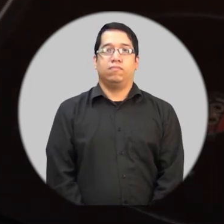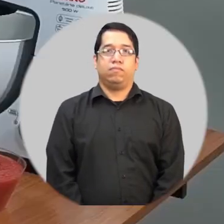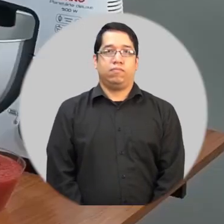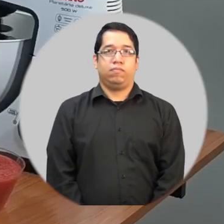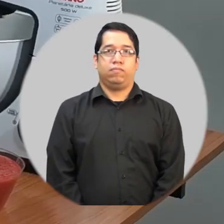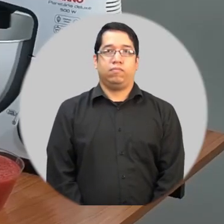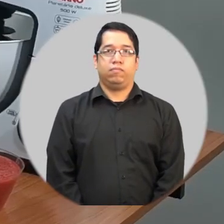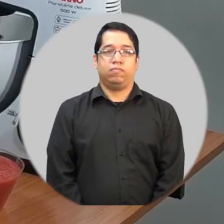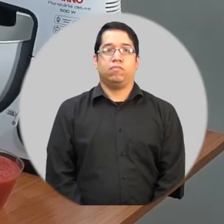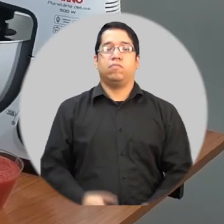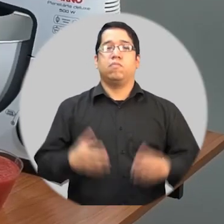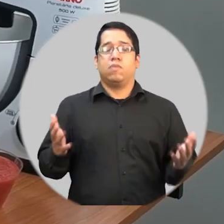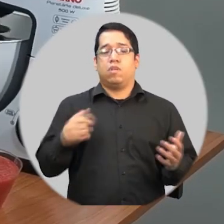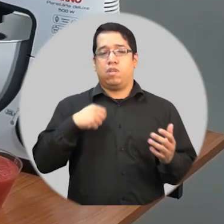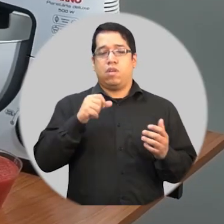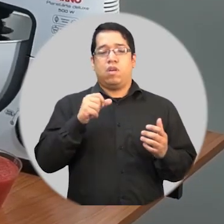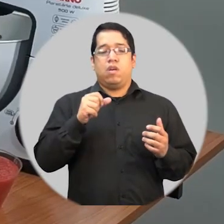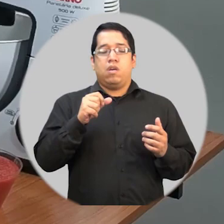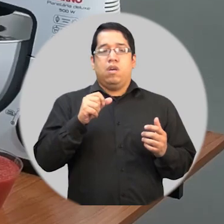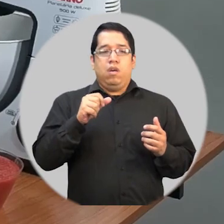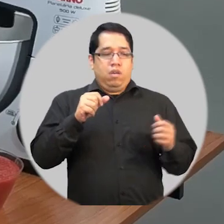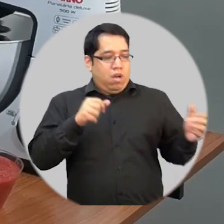Voy a ir agregando en forma de hilo